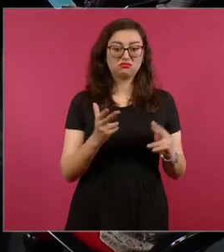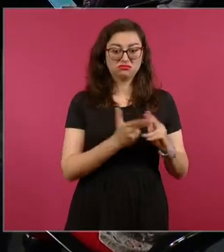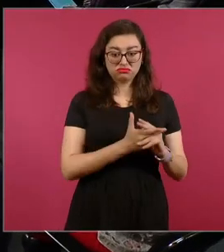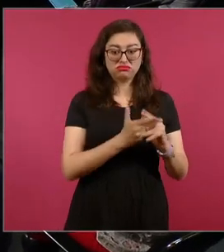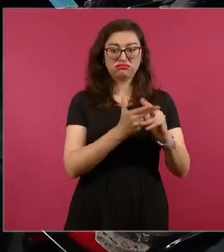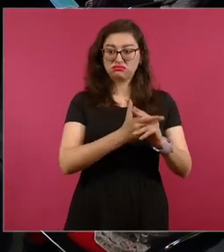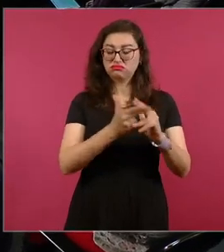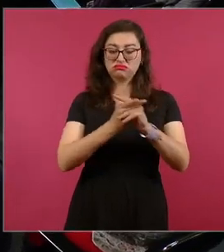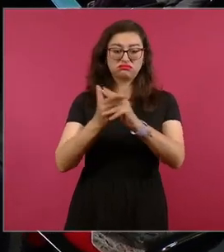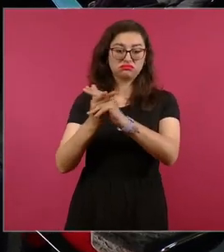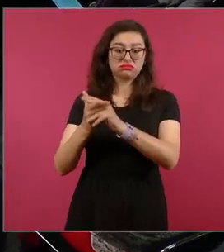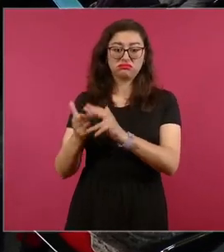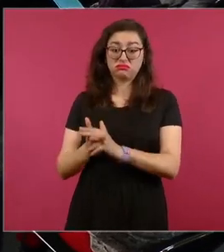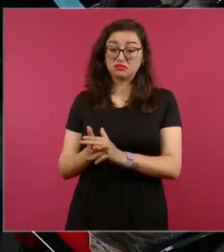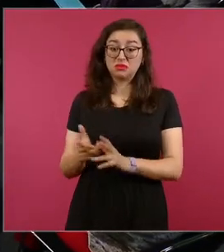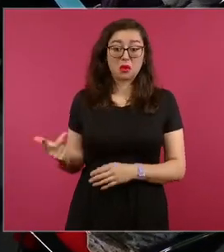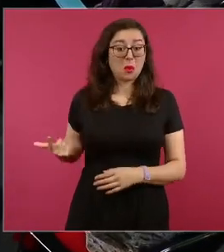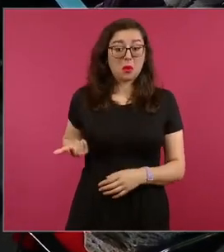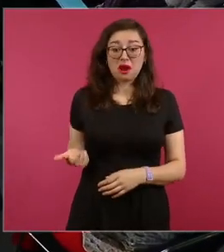miren, Guanajuato,